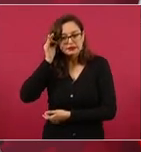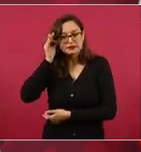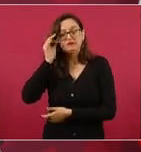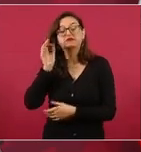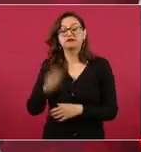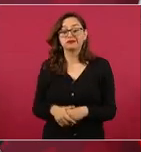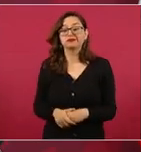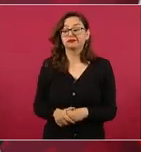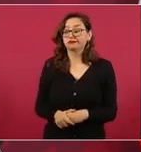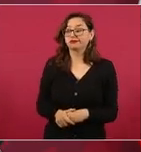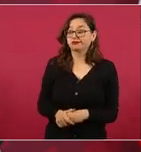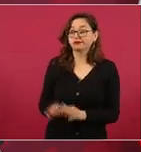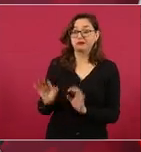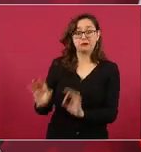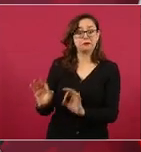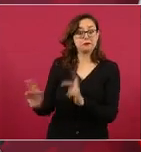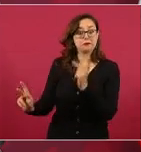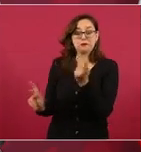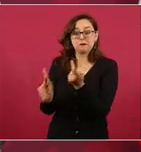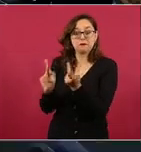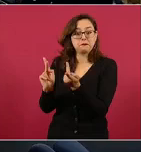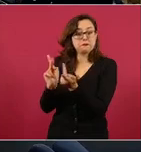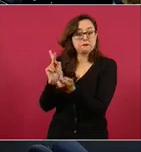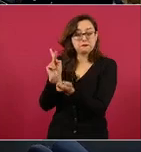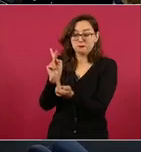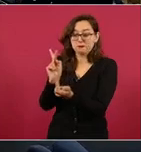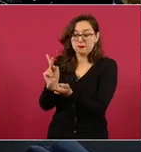casi perfecta.